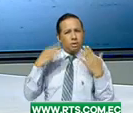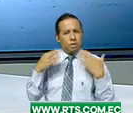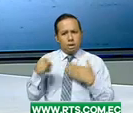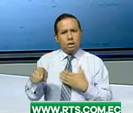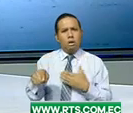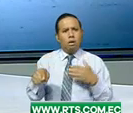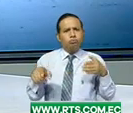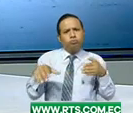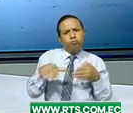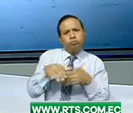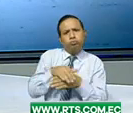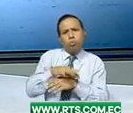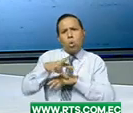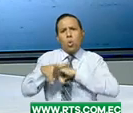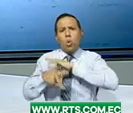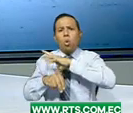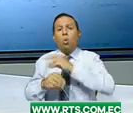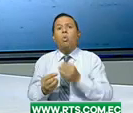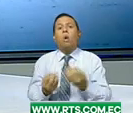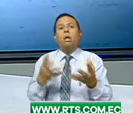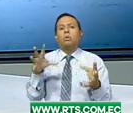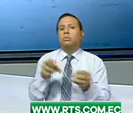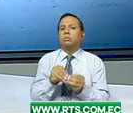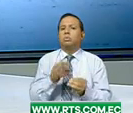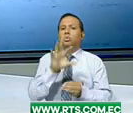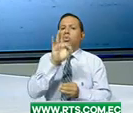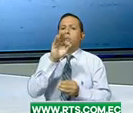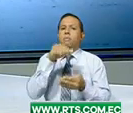Se sustrajeron al menos $9,000 en efectivo.